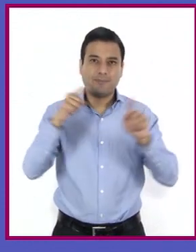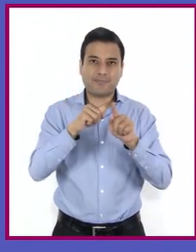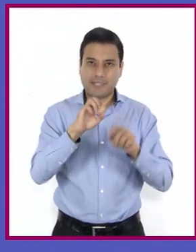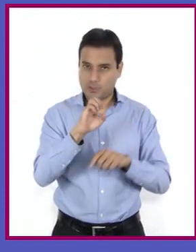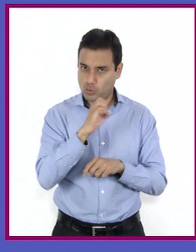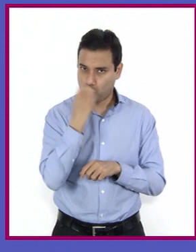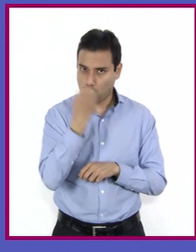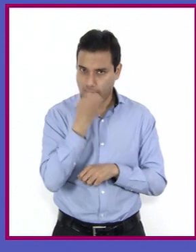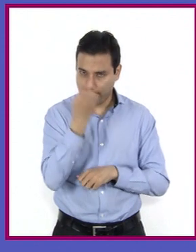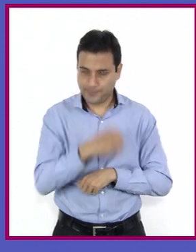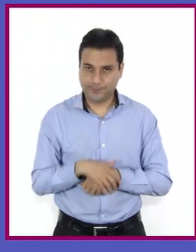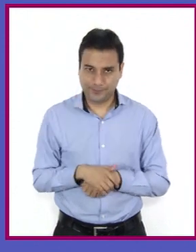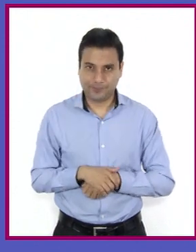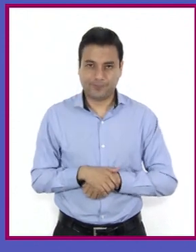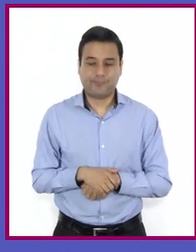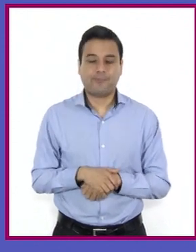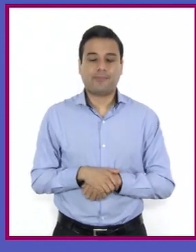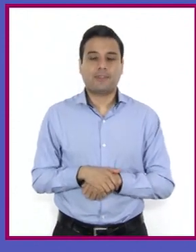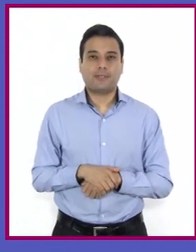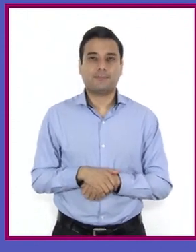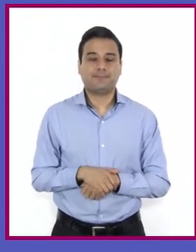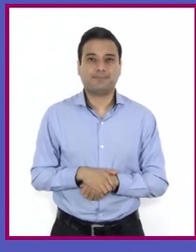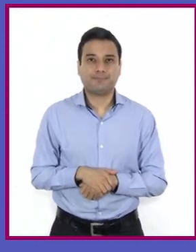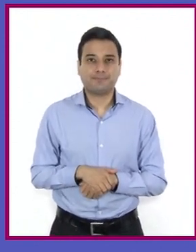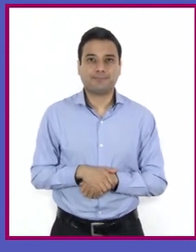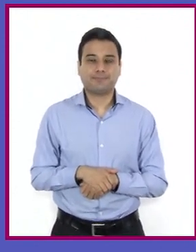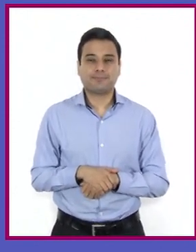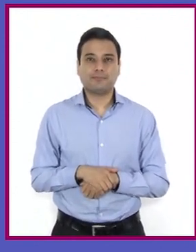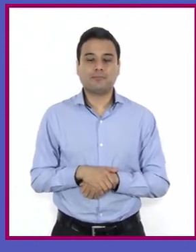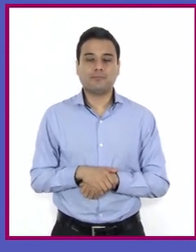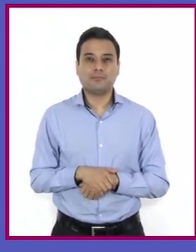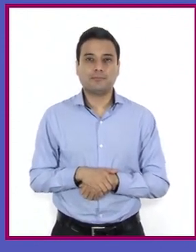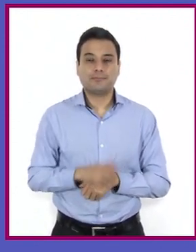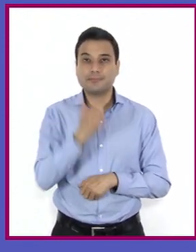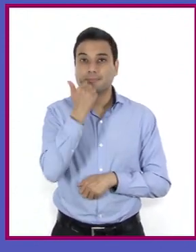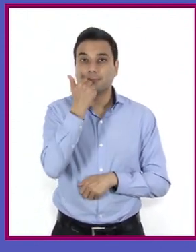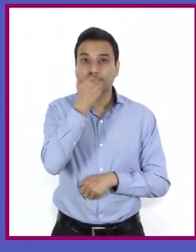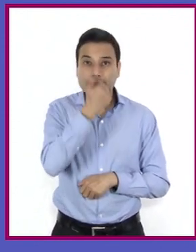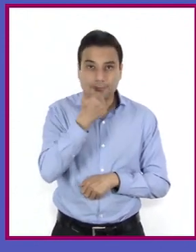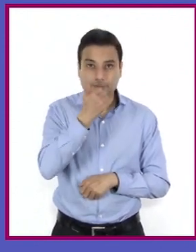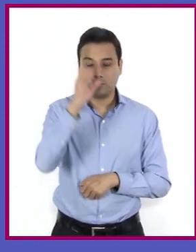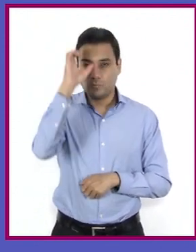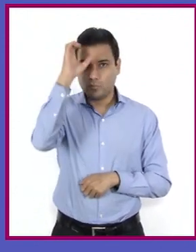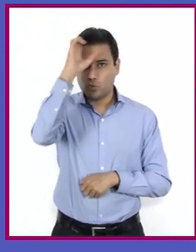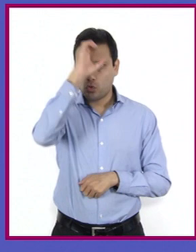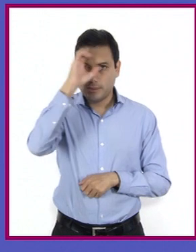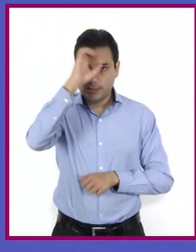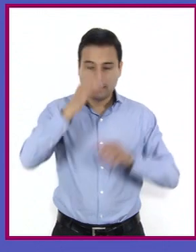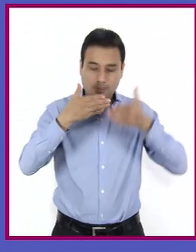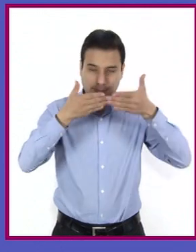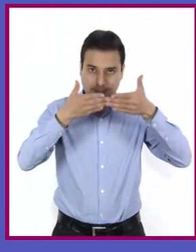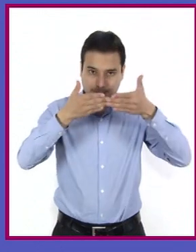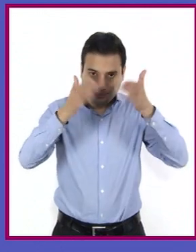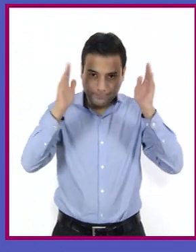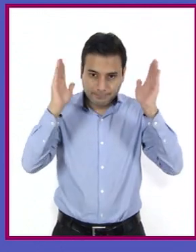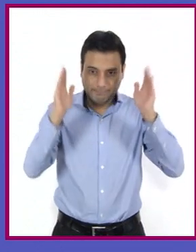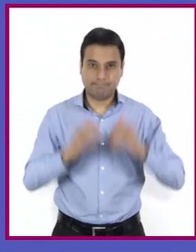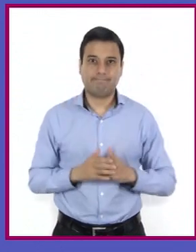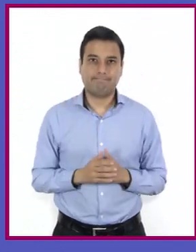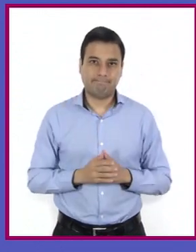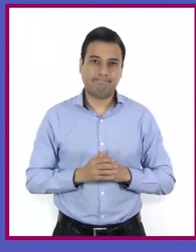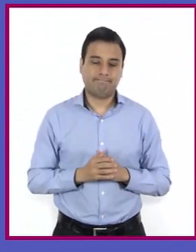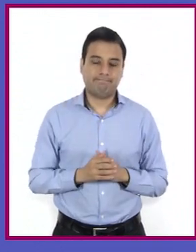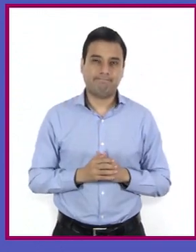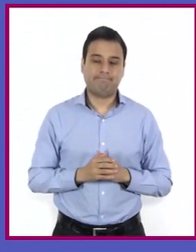afectan o inciden en el alumnado, generar conciencia, influir en la conducta o atención ante ciertas